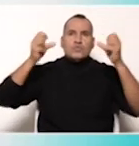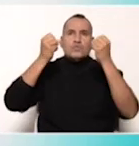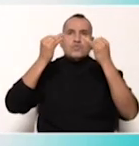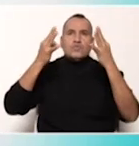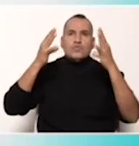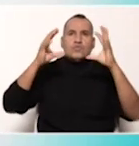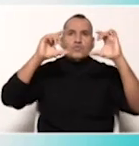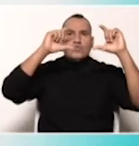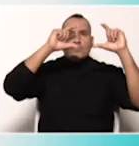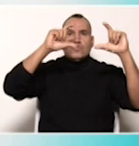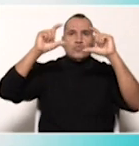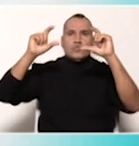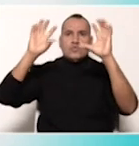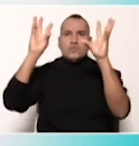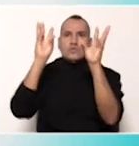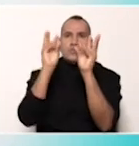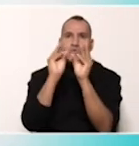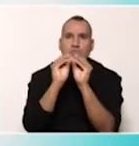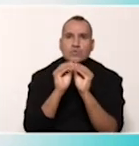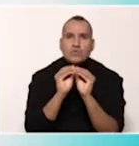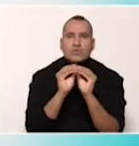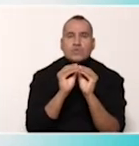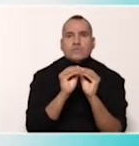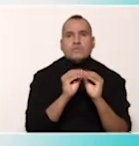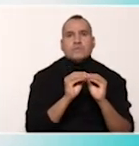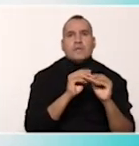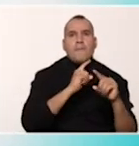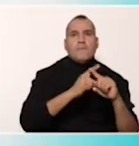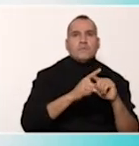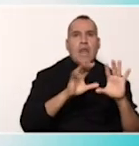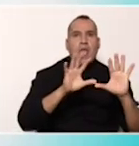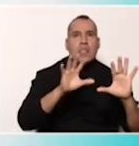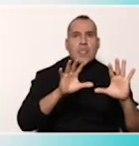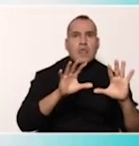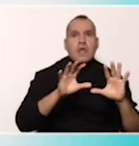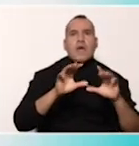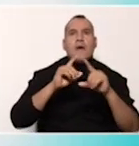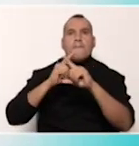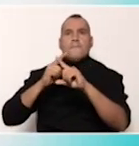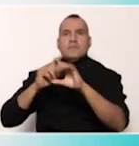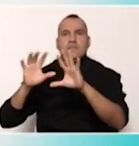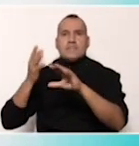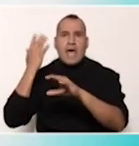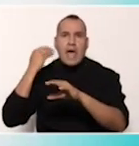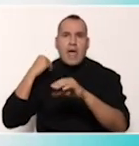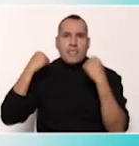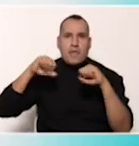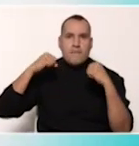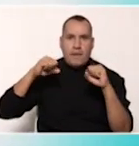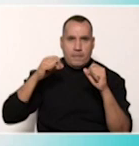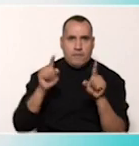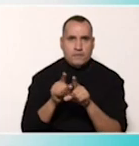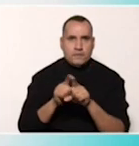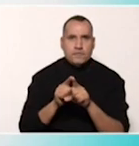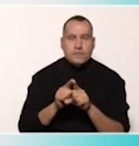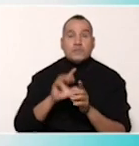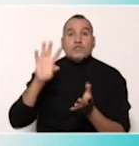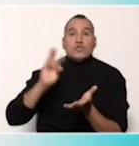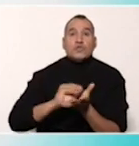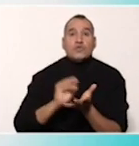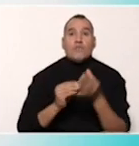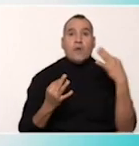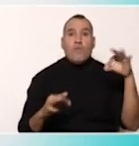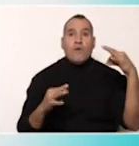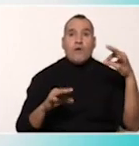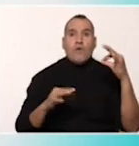3 cifras, cualquiera que tú inventes, en potencias de base 10, como lo hicimos en clase. Y copiamos en una hoja